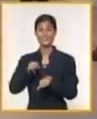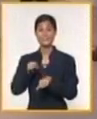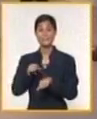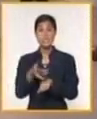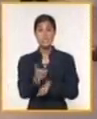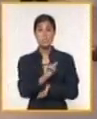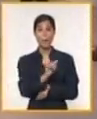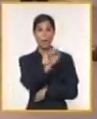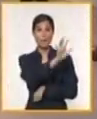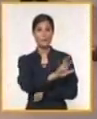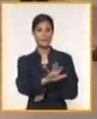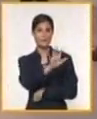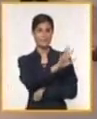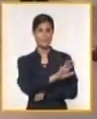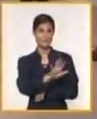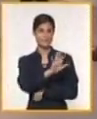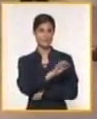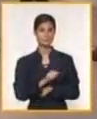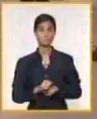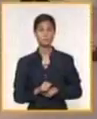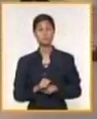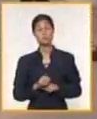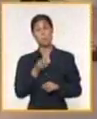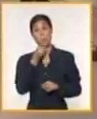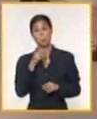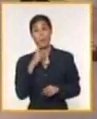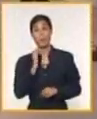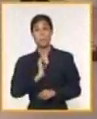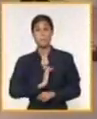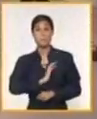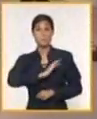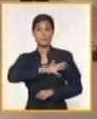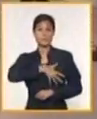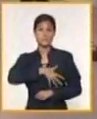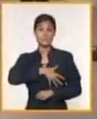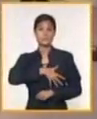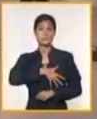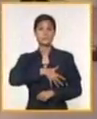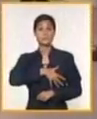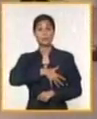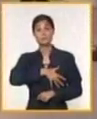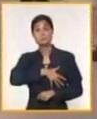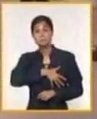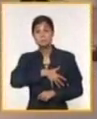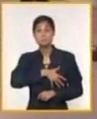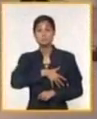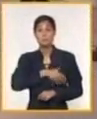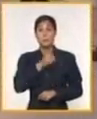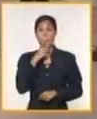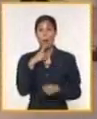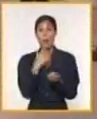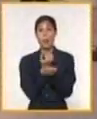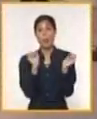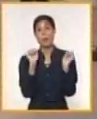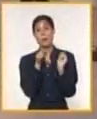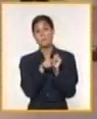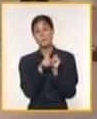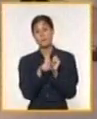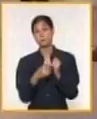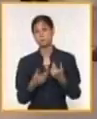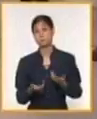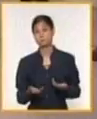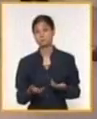derecho británico, claro, a lo mejor Palestina pudiera haber devenido un Estado Libre Asociado, pero no lo fue. María